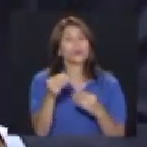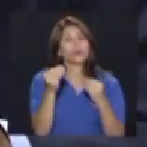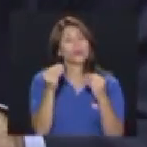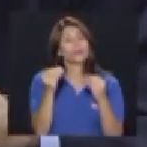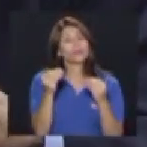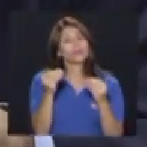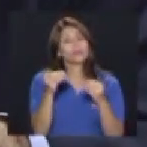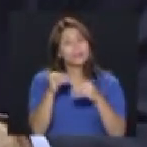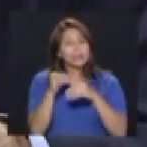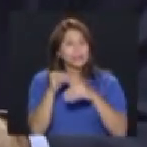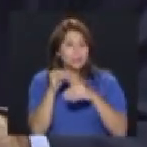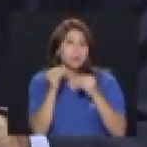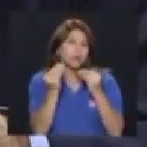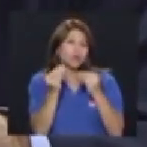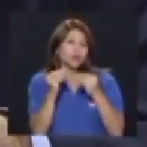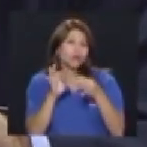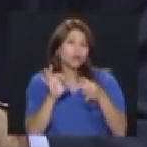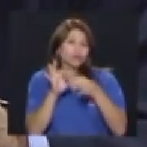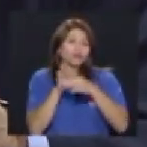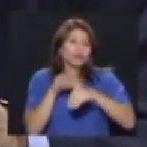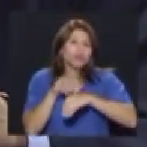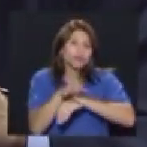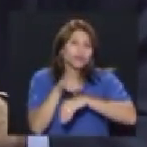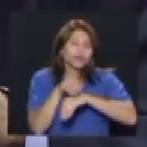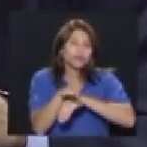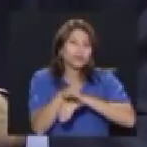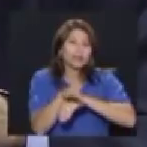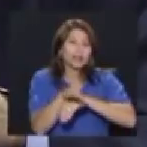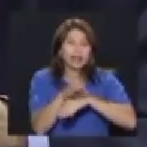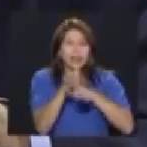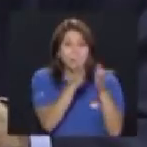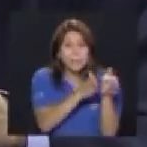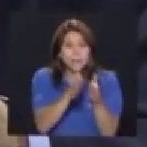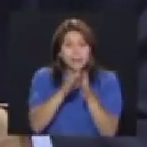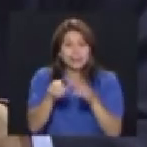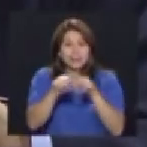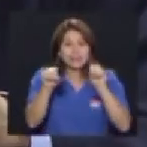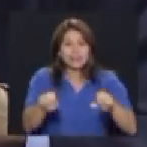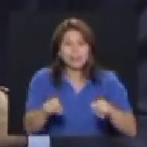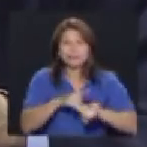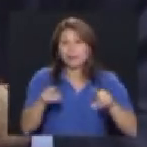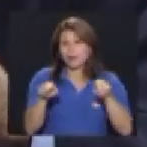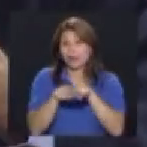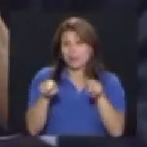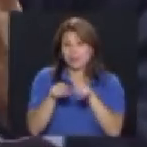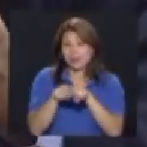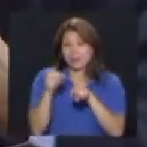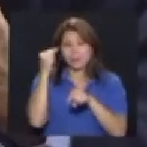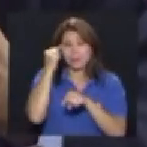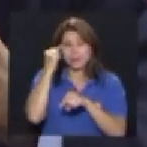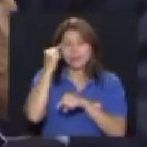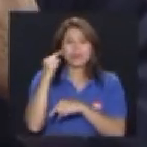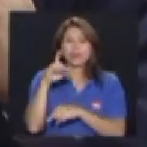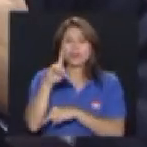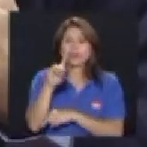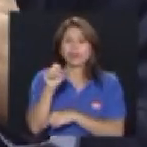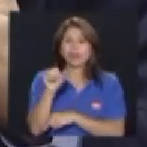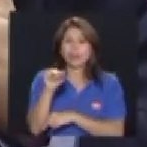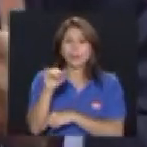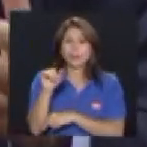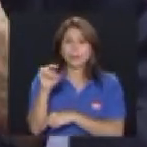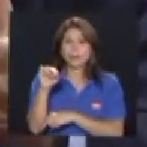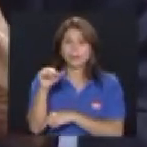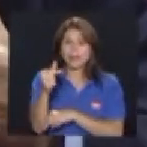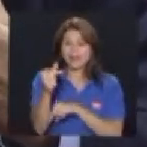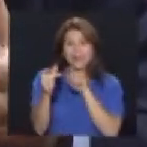en sistemas, pero también una enorme influencia del pensamiento de Deming, que es el artífice de